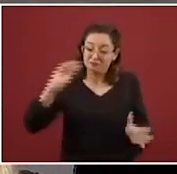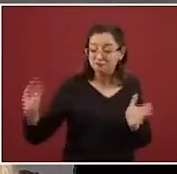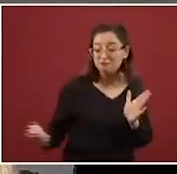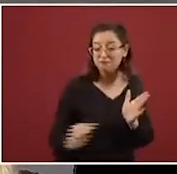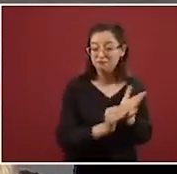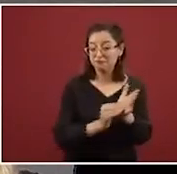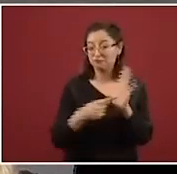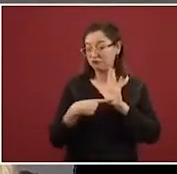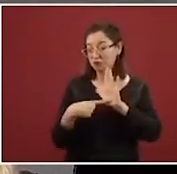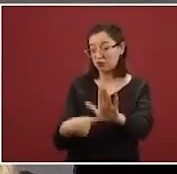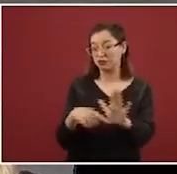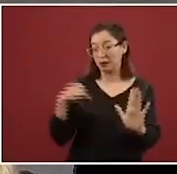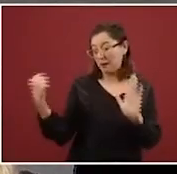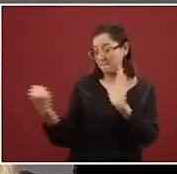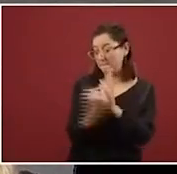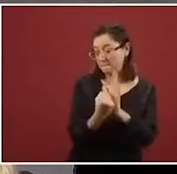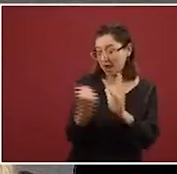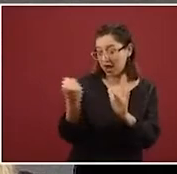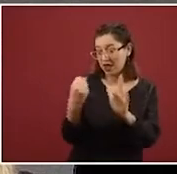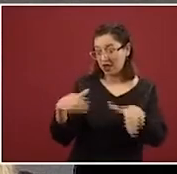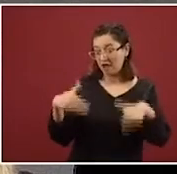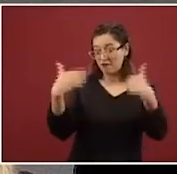alguna ocasión cuando usted nos hace estas